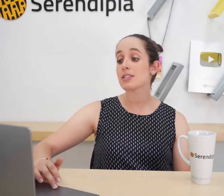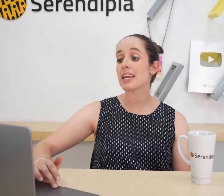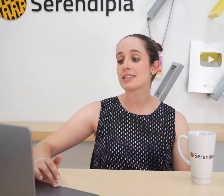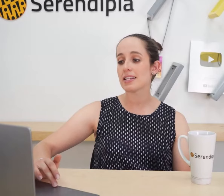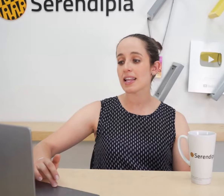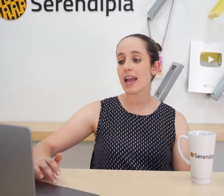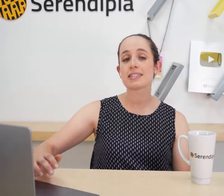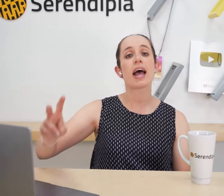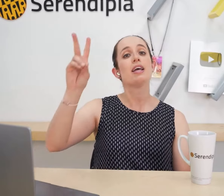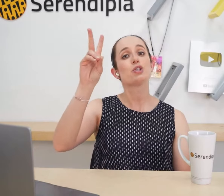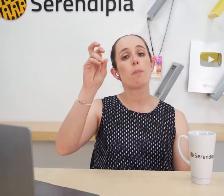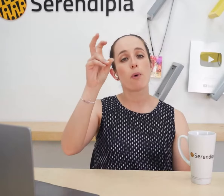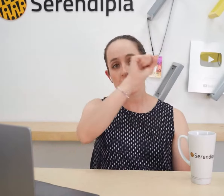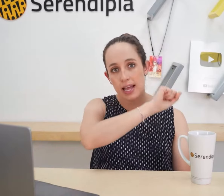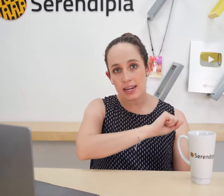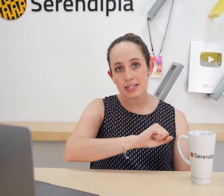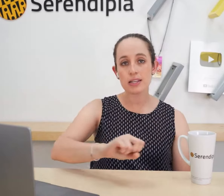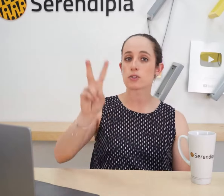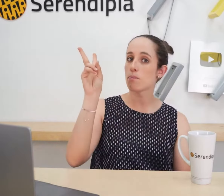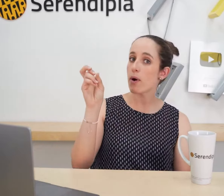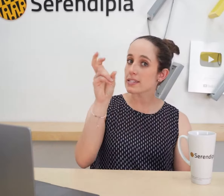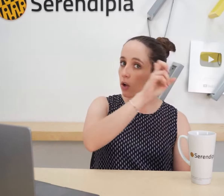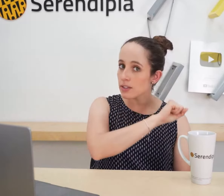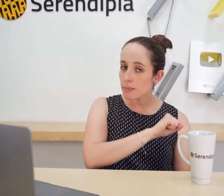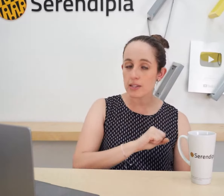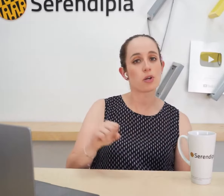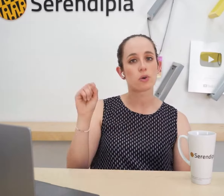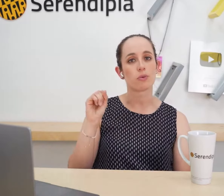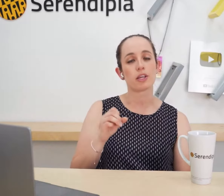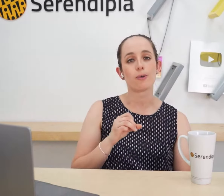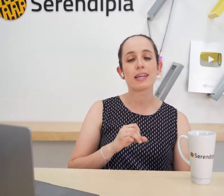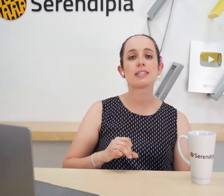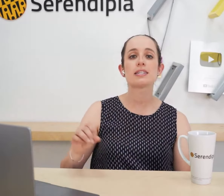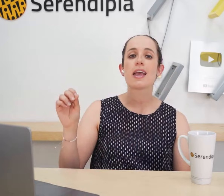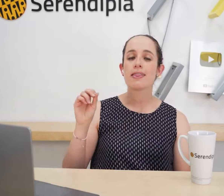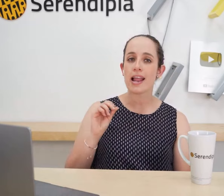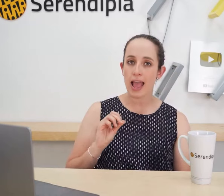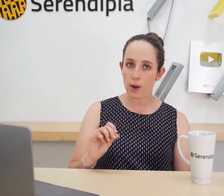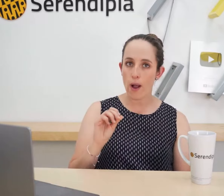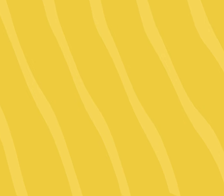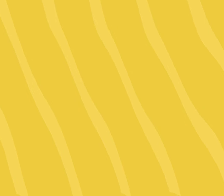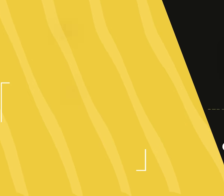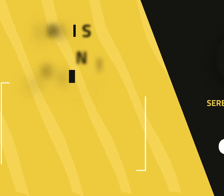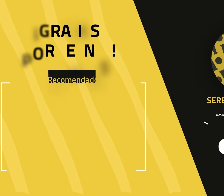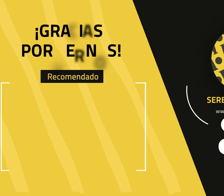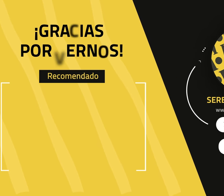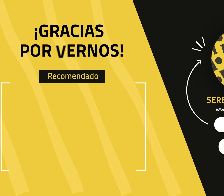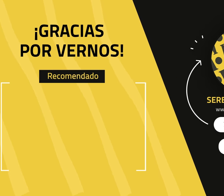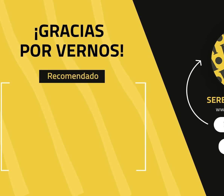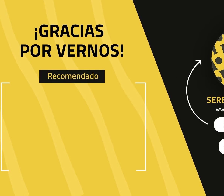los estados, y así está esta supuesta crisis de la supuesta contaminación, como dijo Vilchis, del agua.